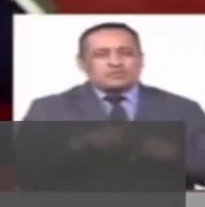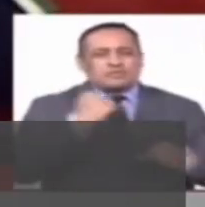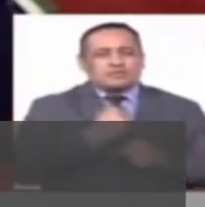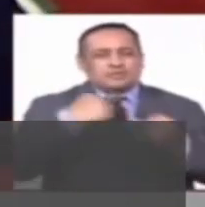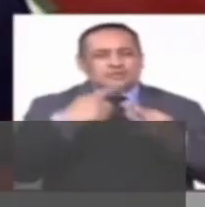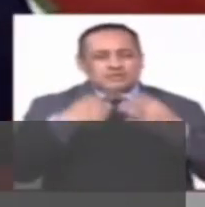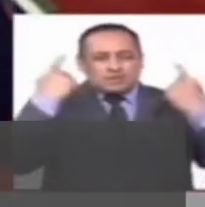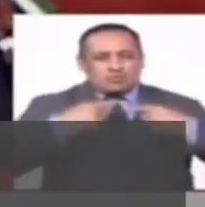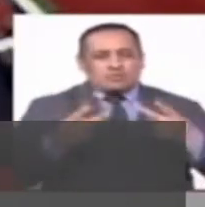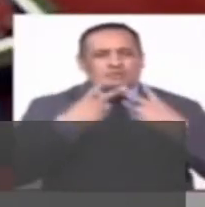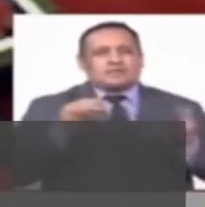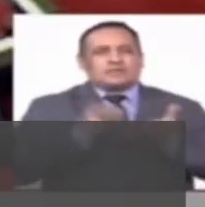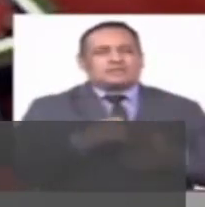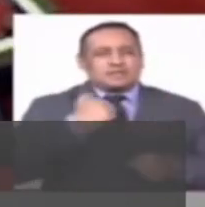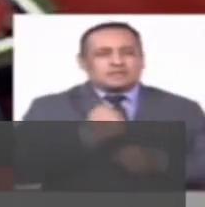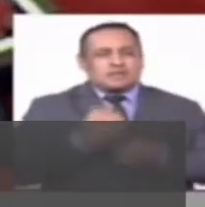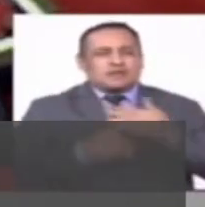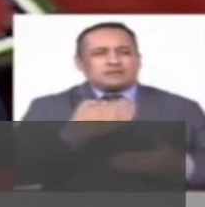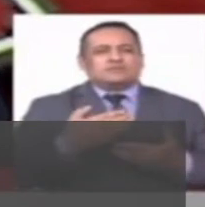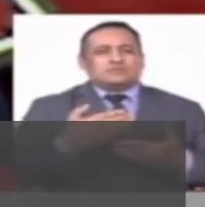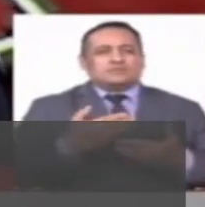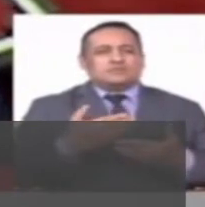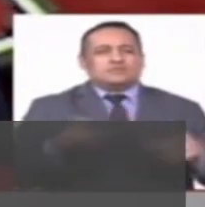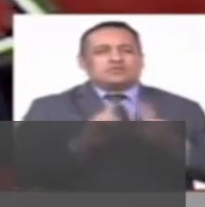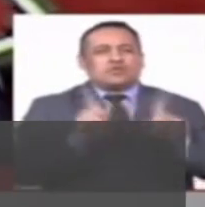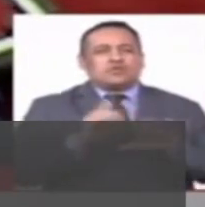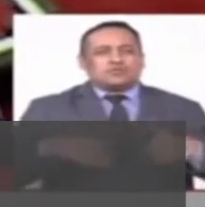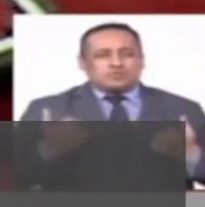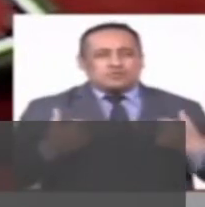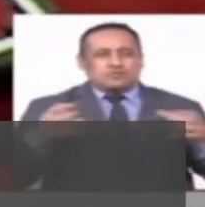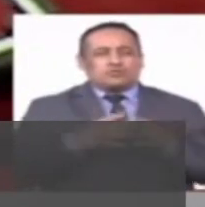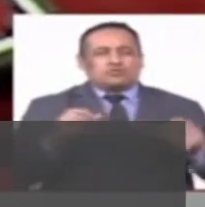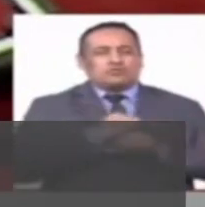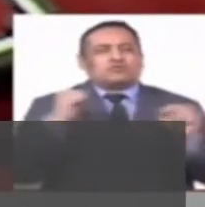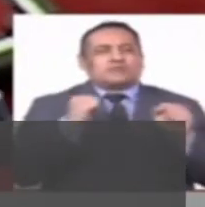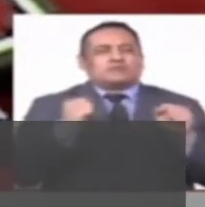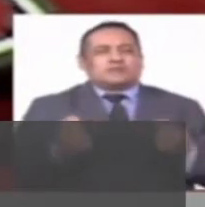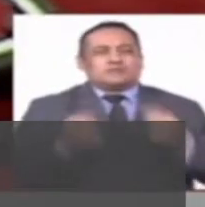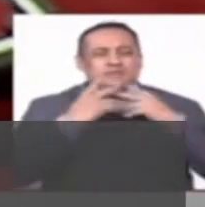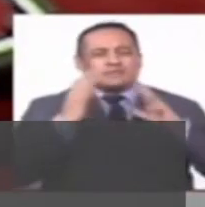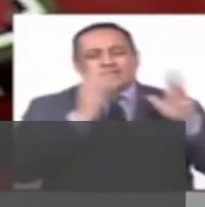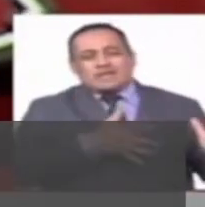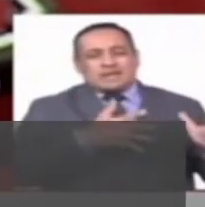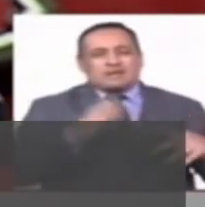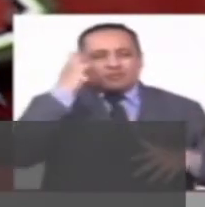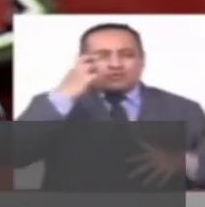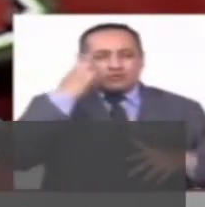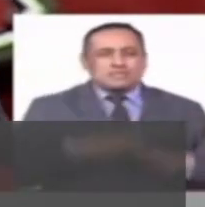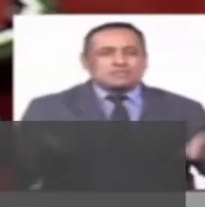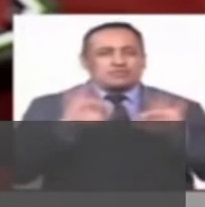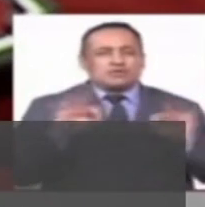una serie de estrategias que vienen funcionando no podemos nosotros de la noche a la mañana dejar de lado políticas tan